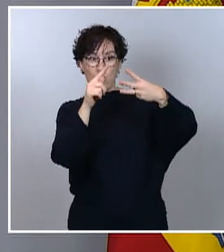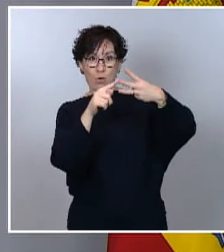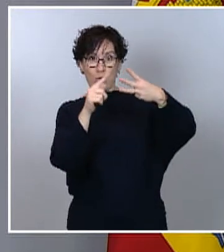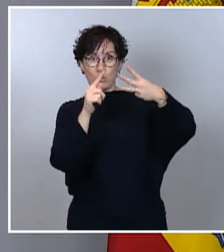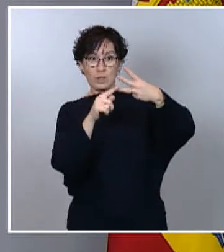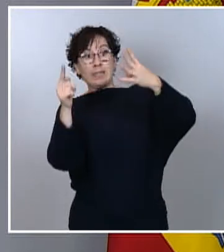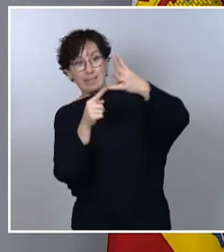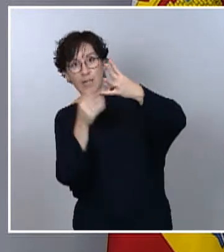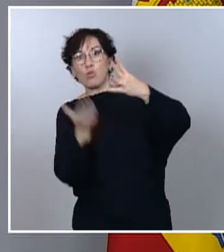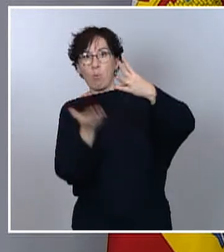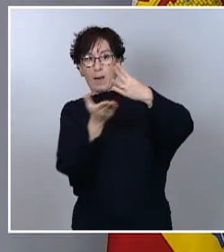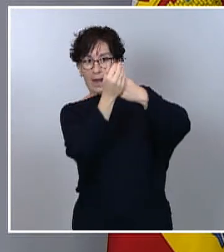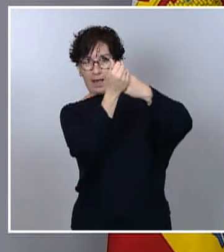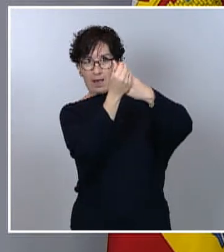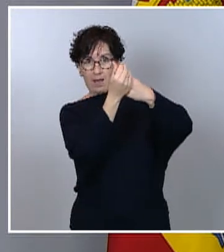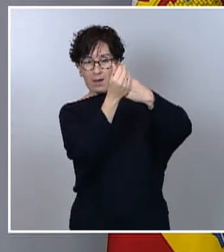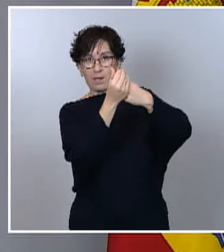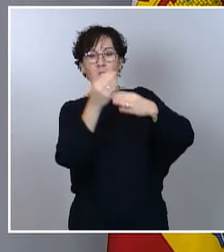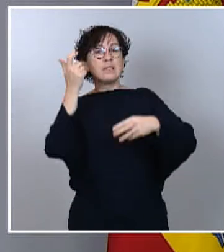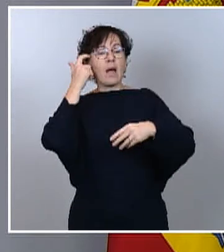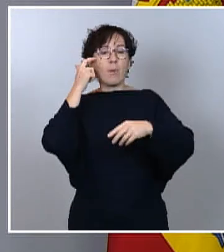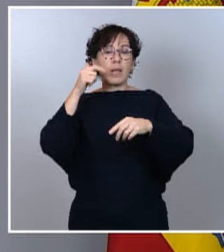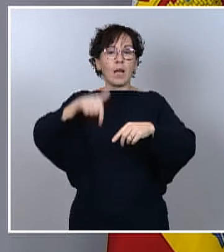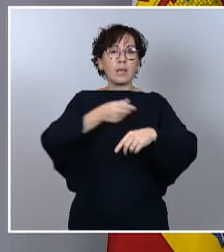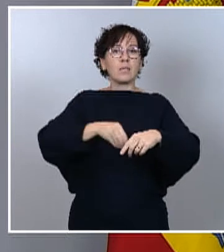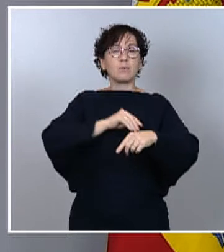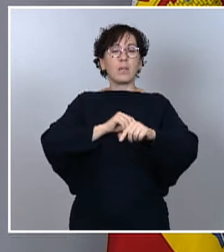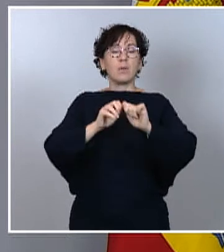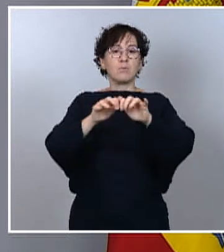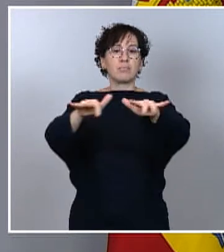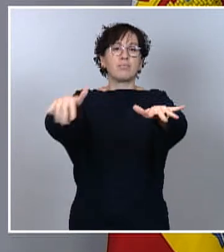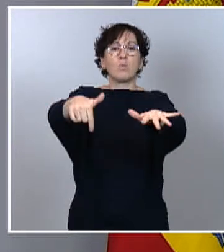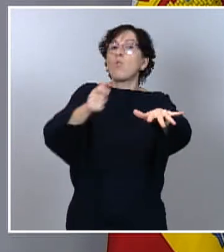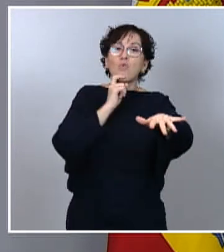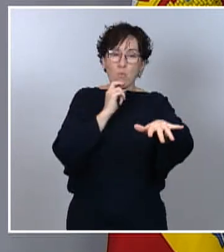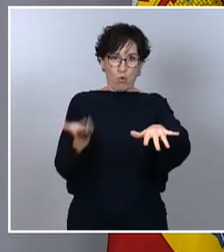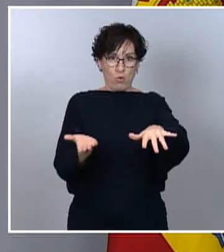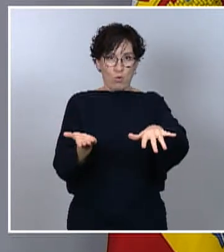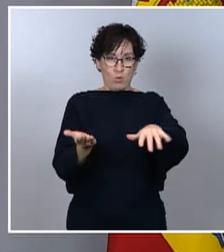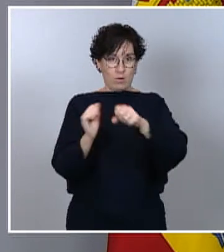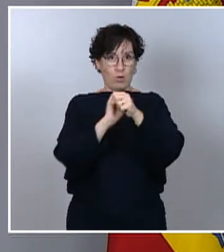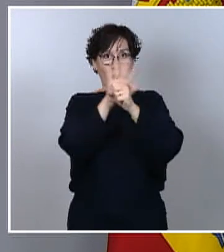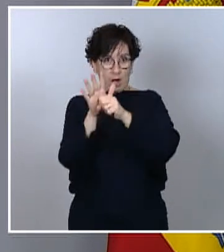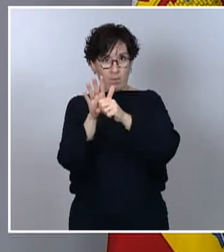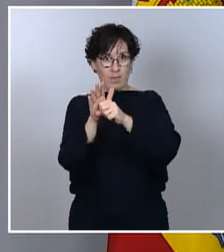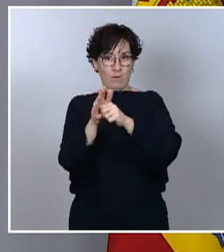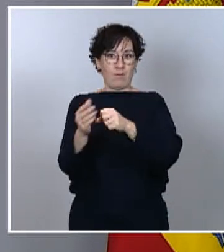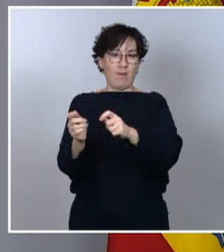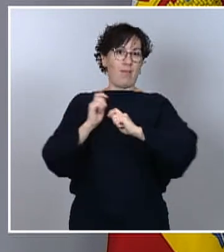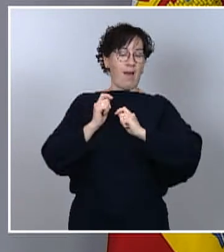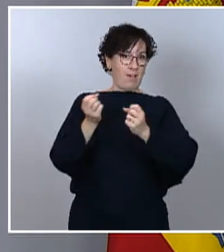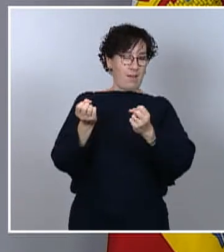ver cómo ha sido la difusión del coronavirus en nuestro país. Pero además, teniendo en cuenta que tenemos una cohorte a la que hemos estado